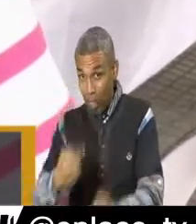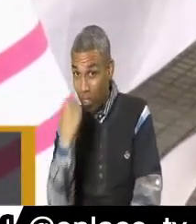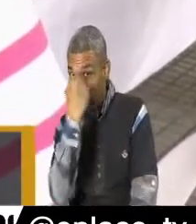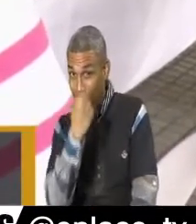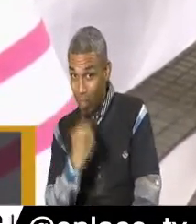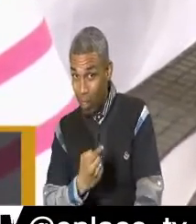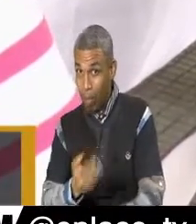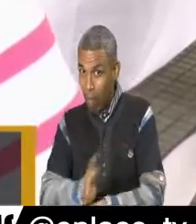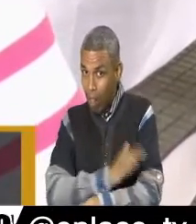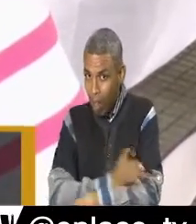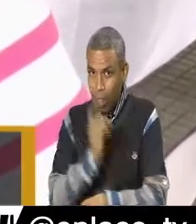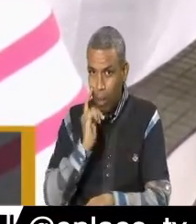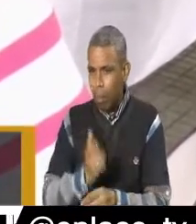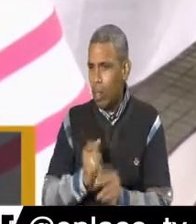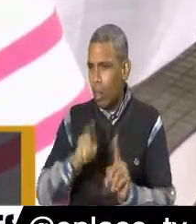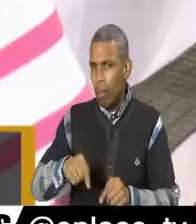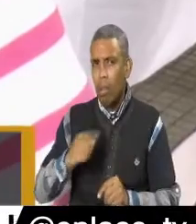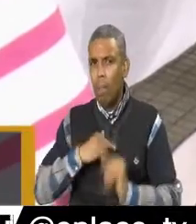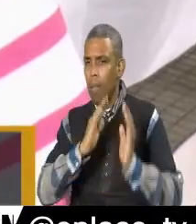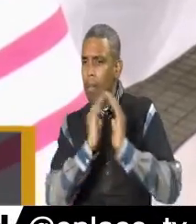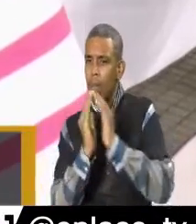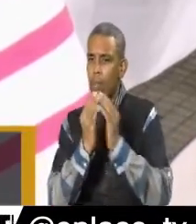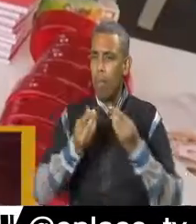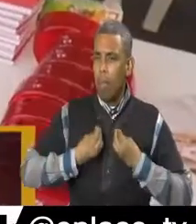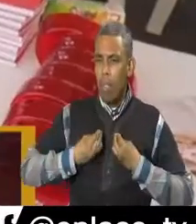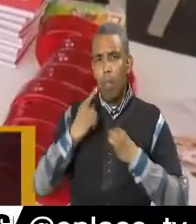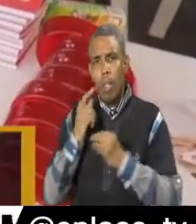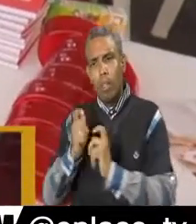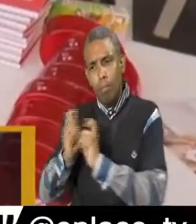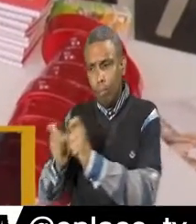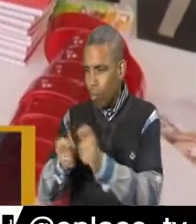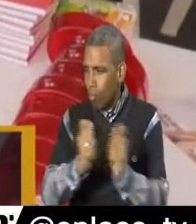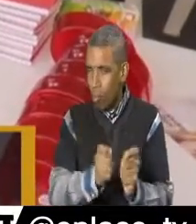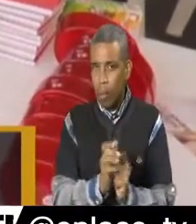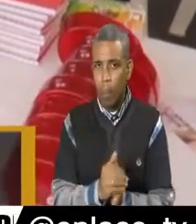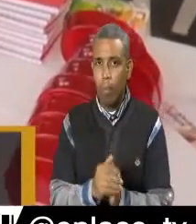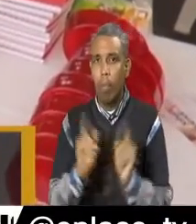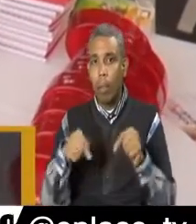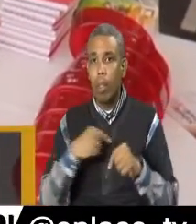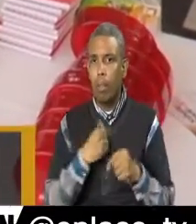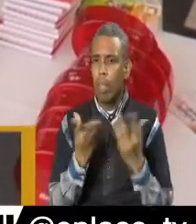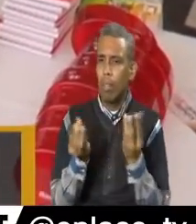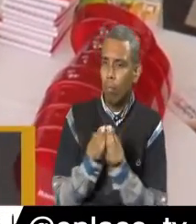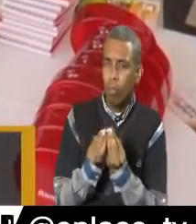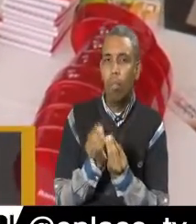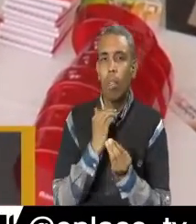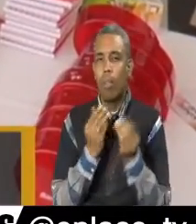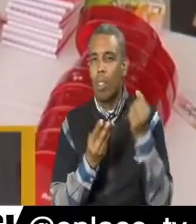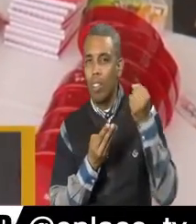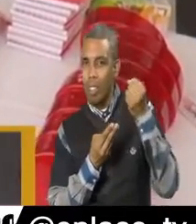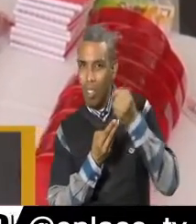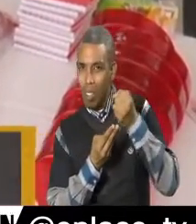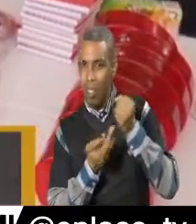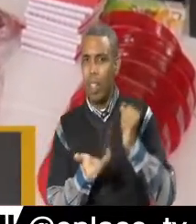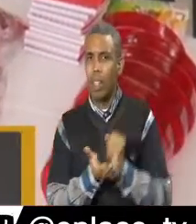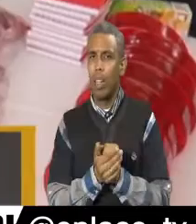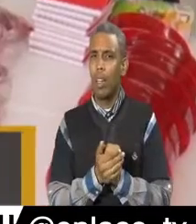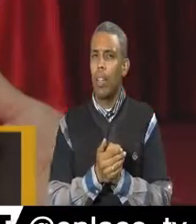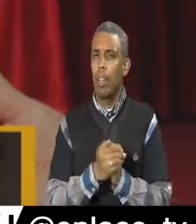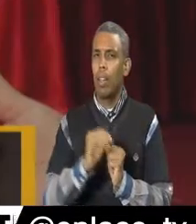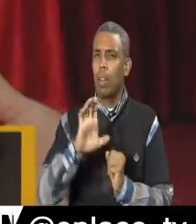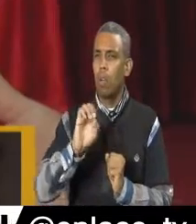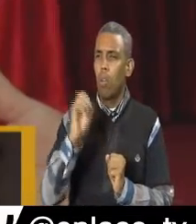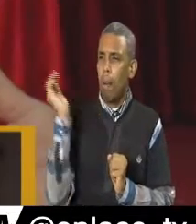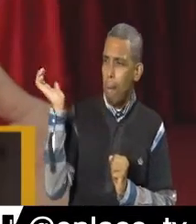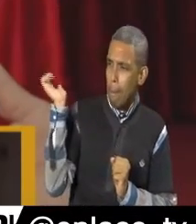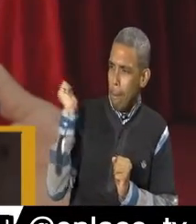otras entidades articulándonos como el SENA, Colpensiones, va a estar el Distrito 34 para definir la situación militar de